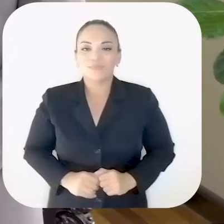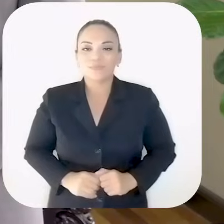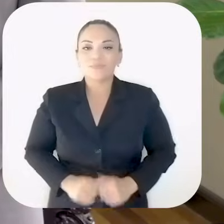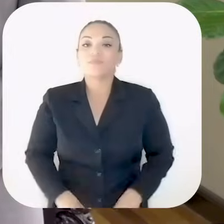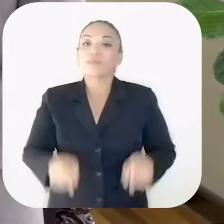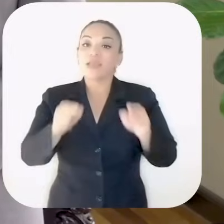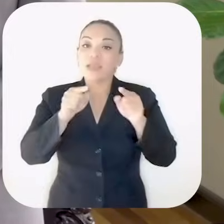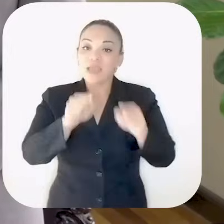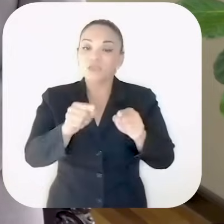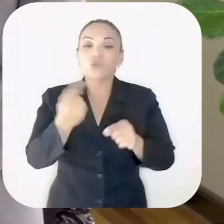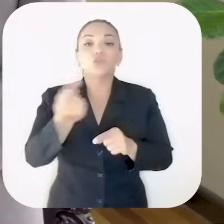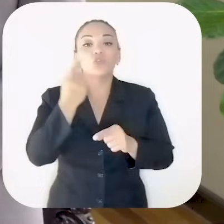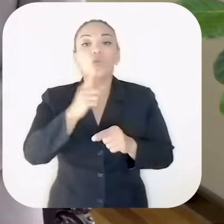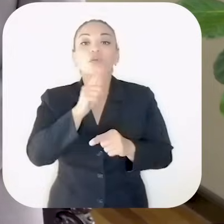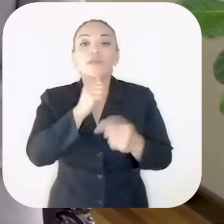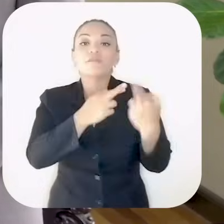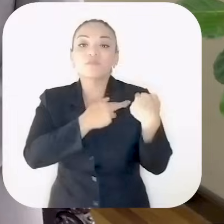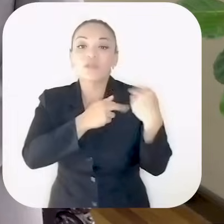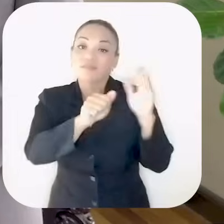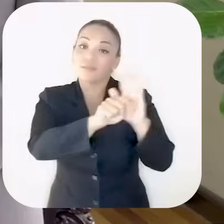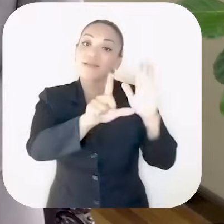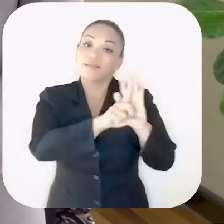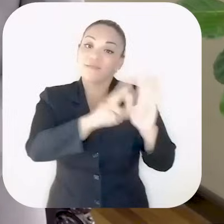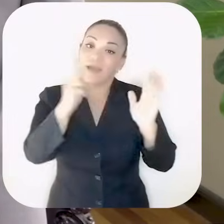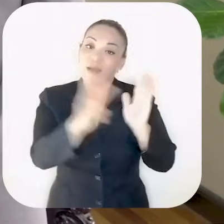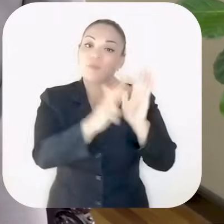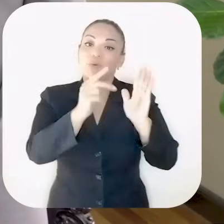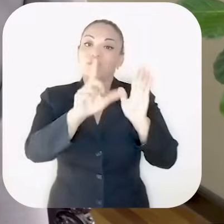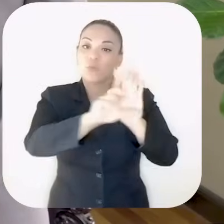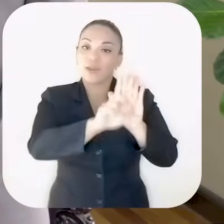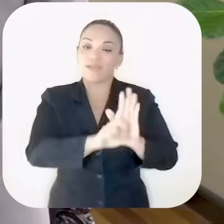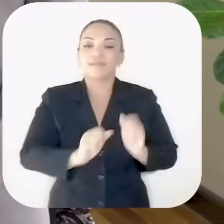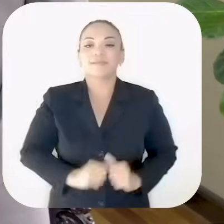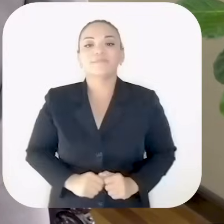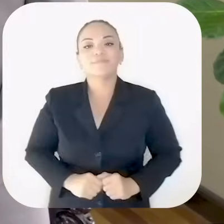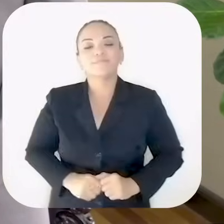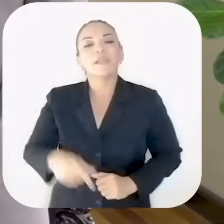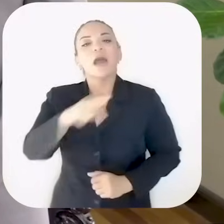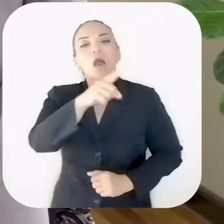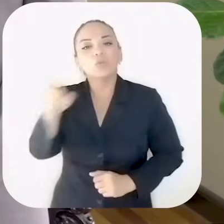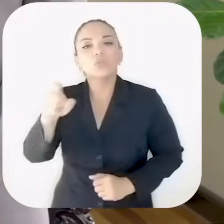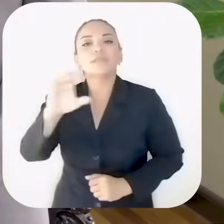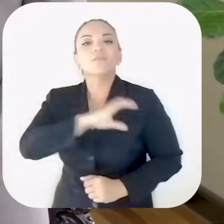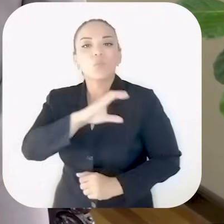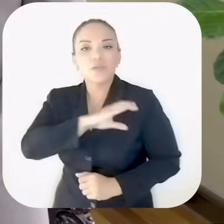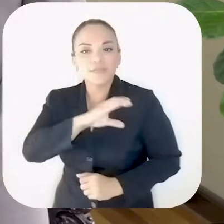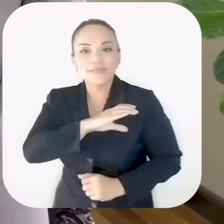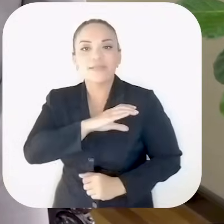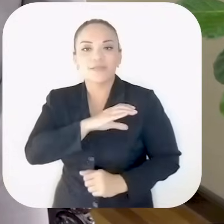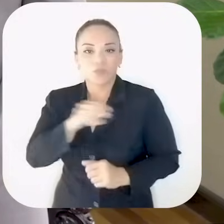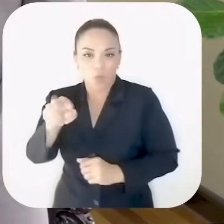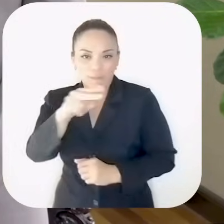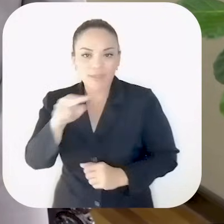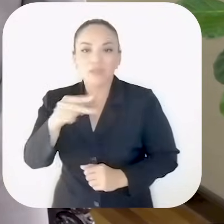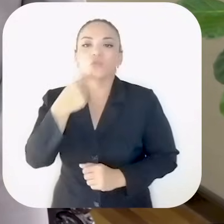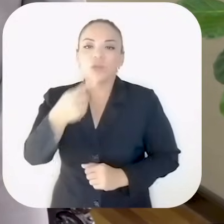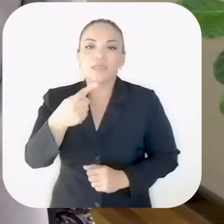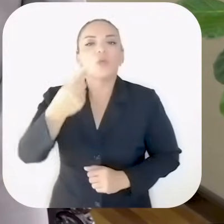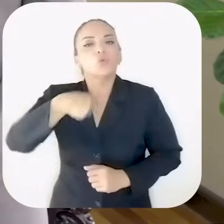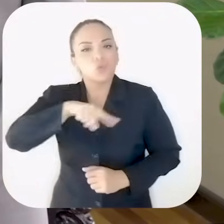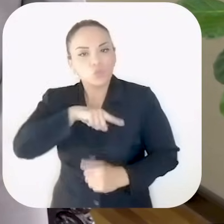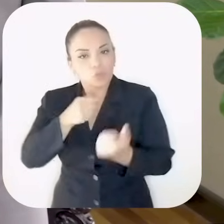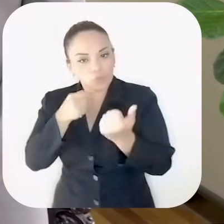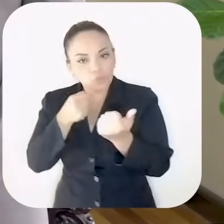lo puede hacer el Congreso. Compañeros de los cuerpos policiales, como ustedes saben, estamos con